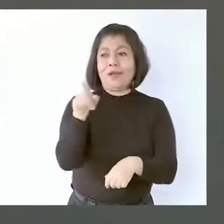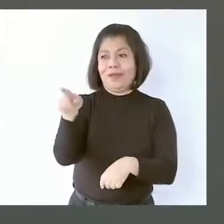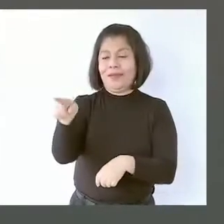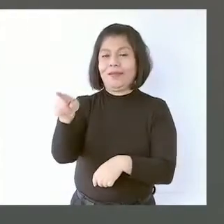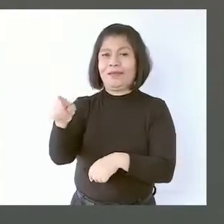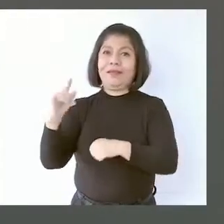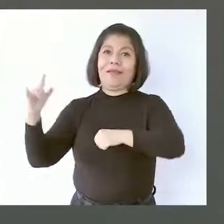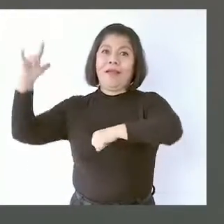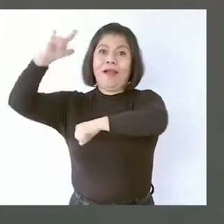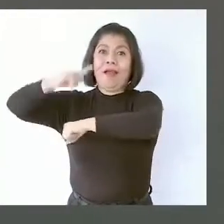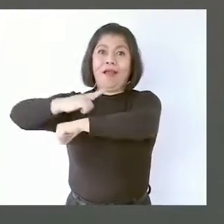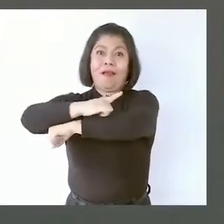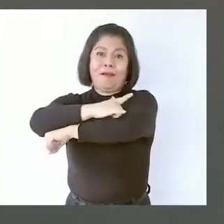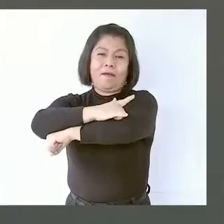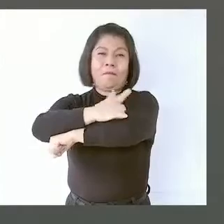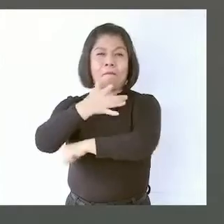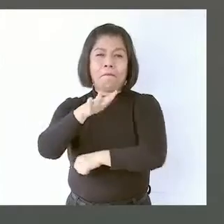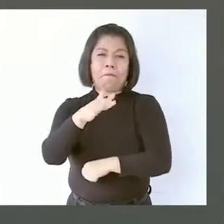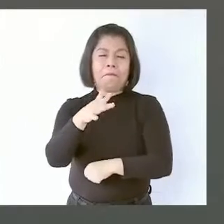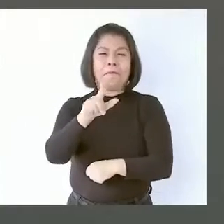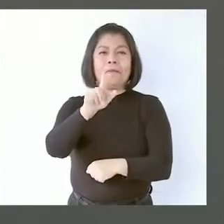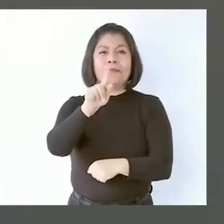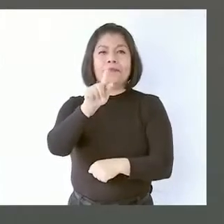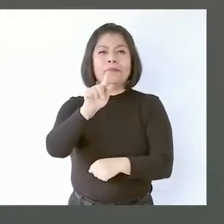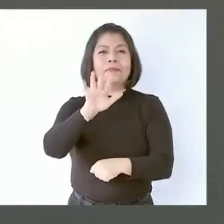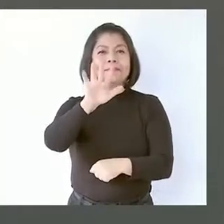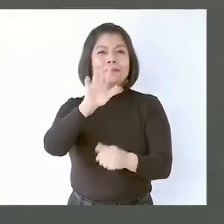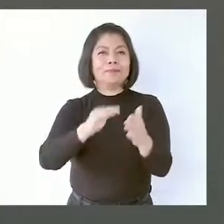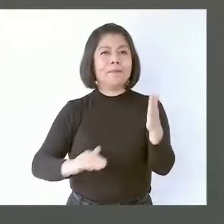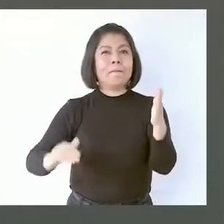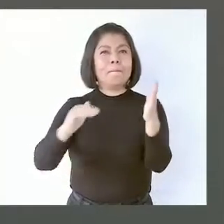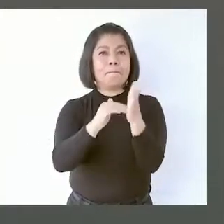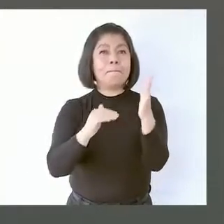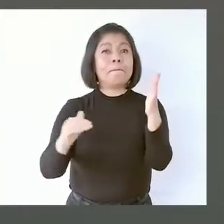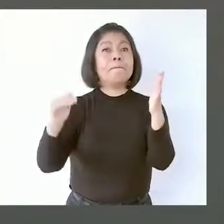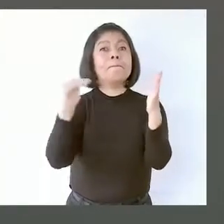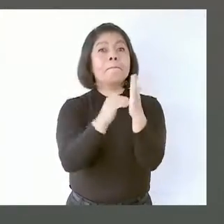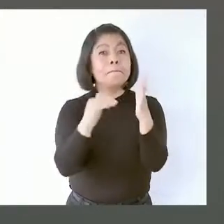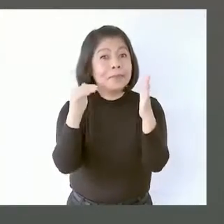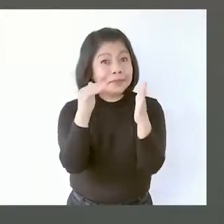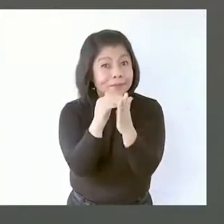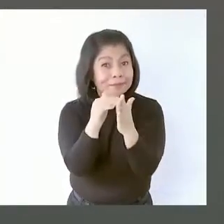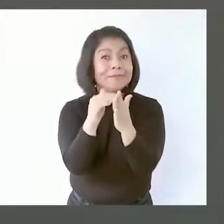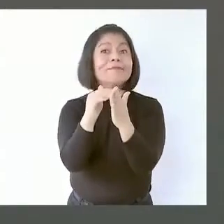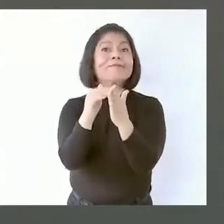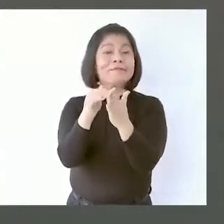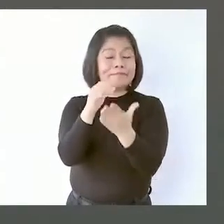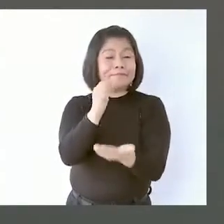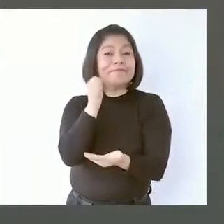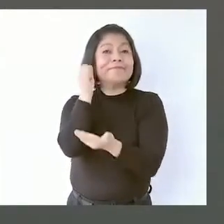va a significar una inversión de 75 mil millones. Nos vamos a ahorrar